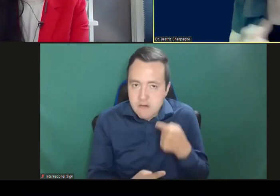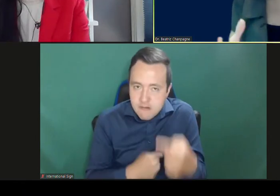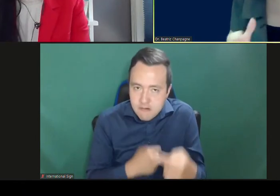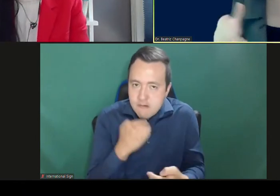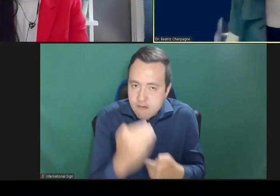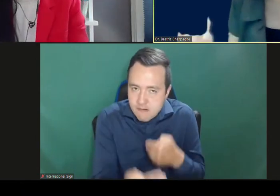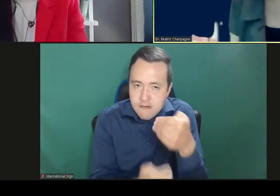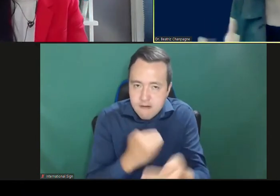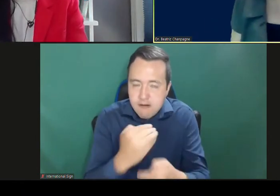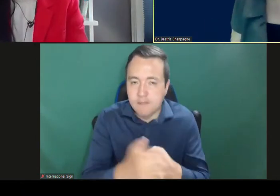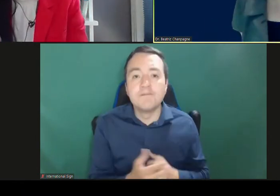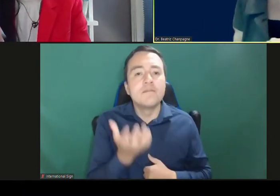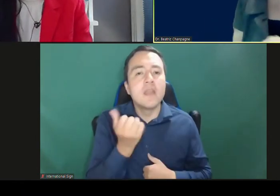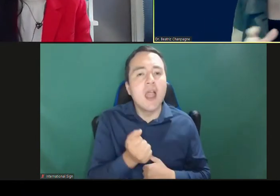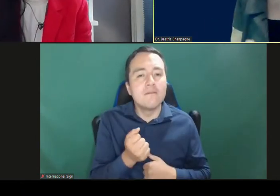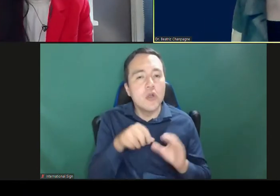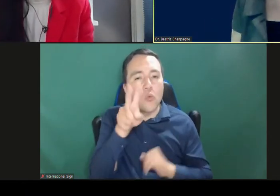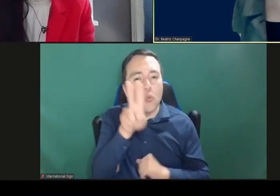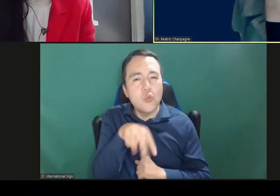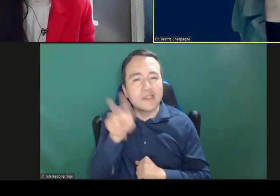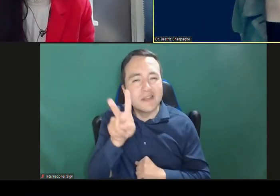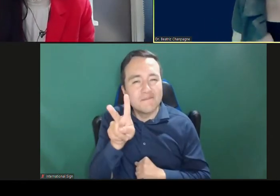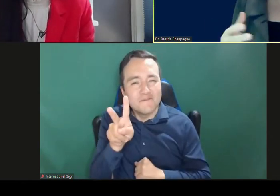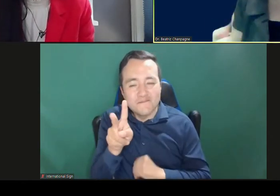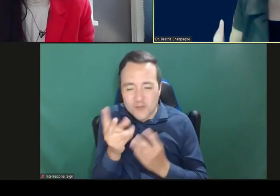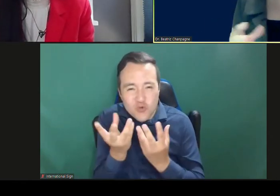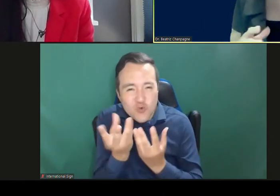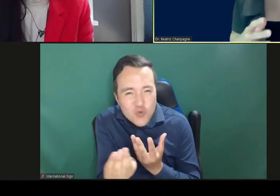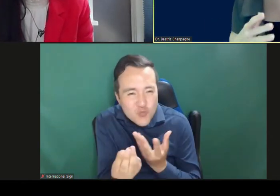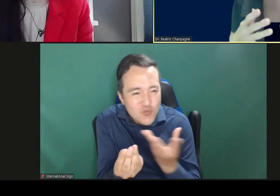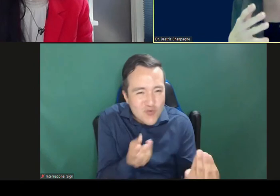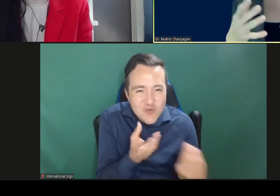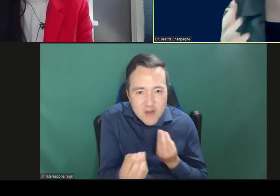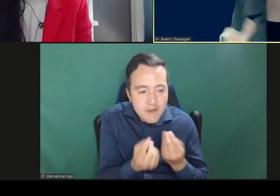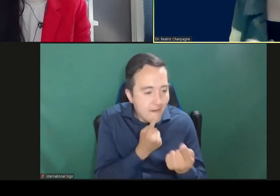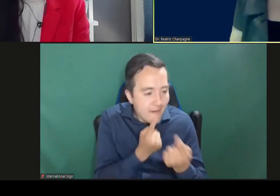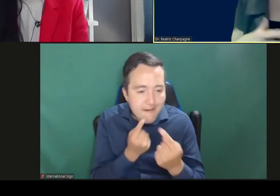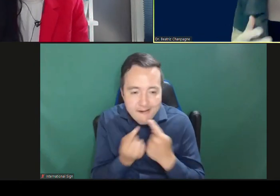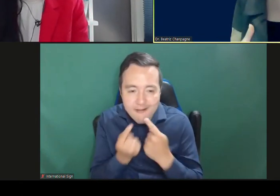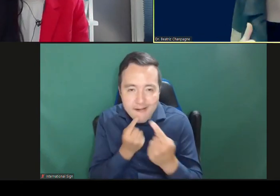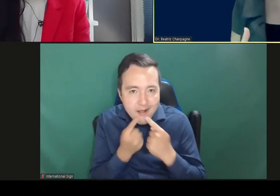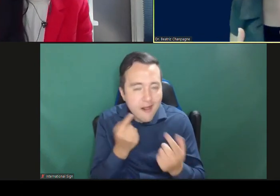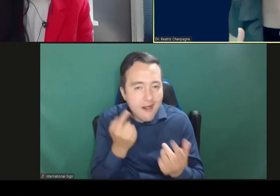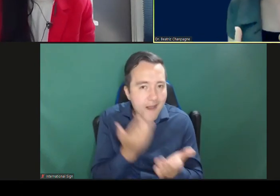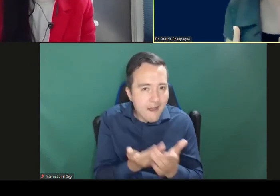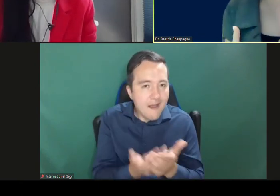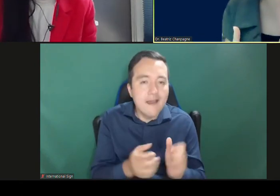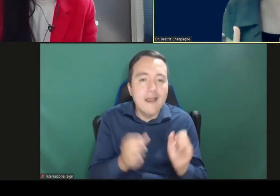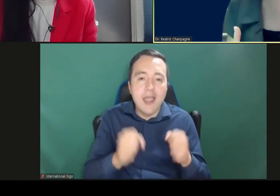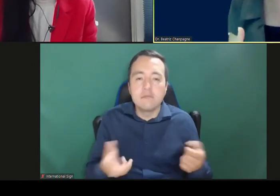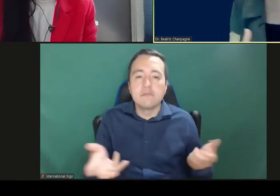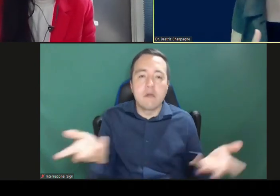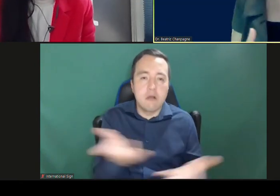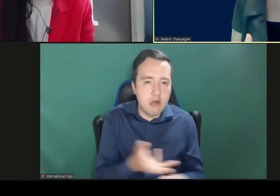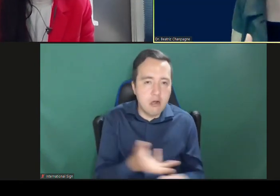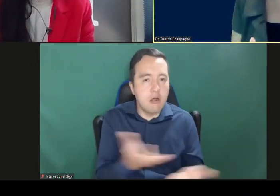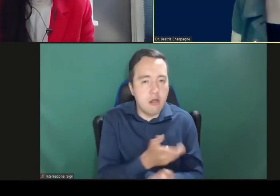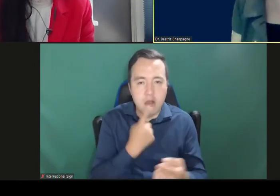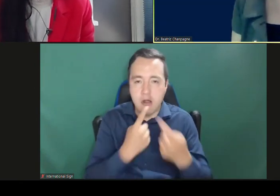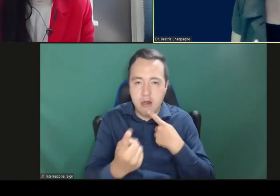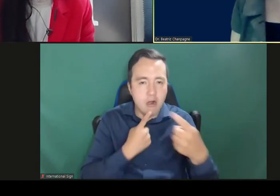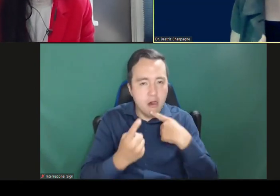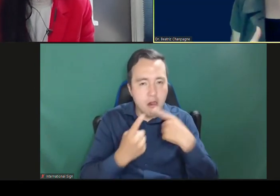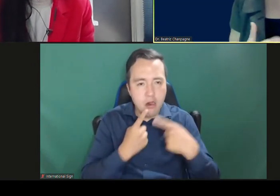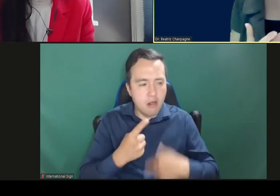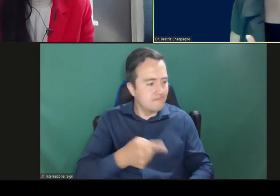whatsapp brooks no a grupos de whatsapp para permitir una constante interacción de sociedad